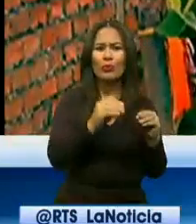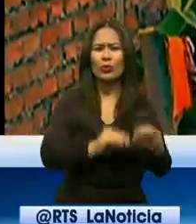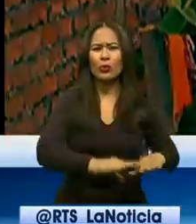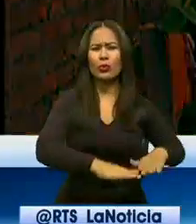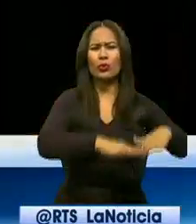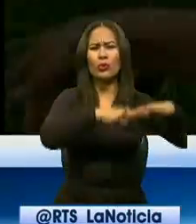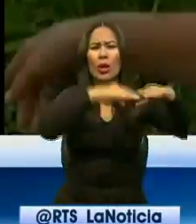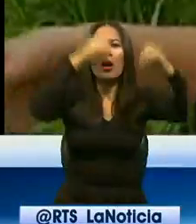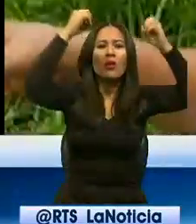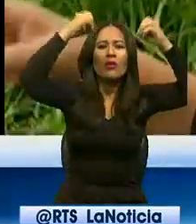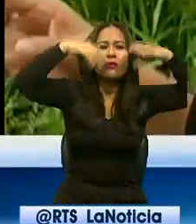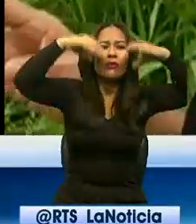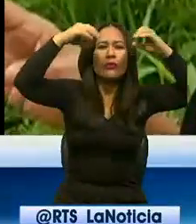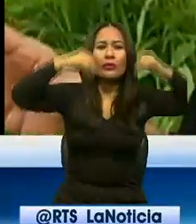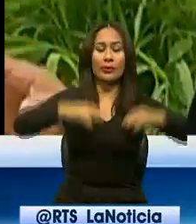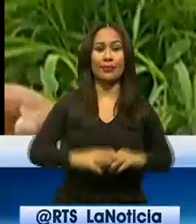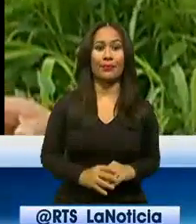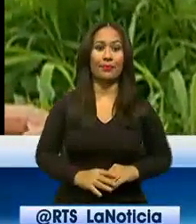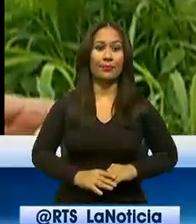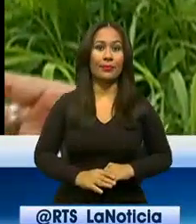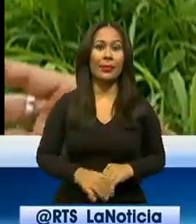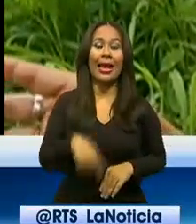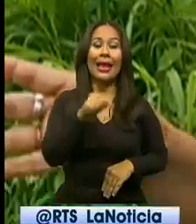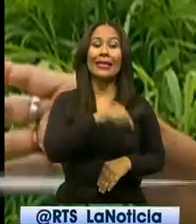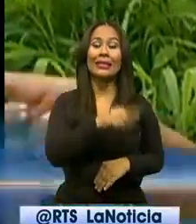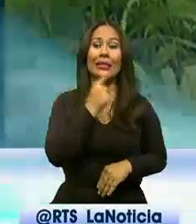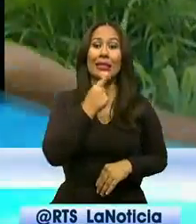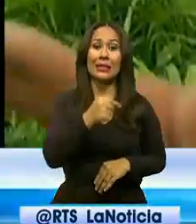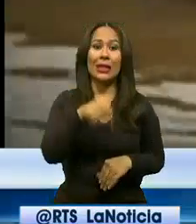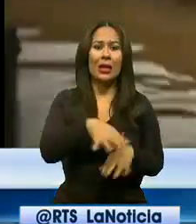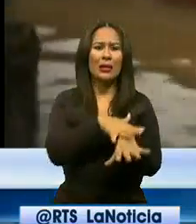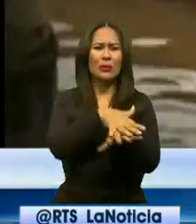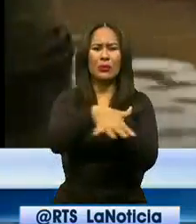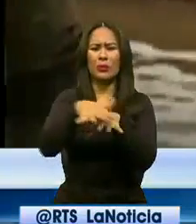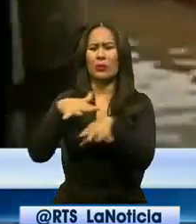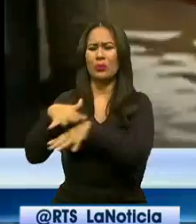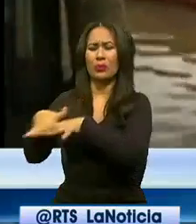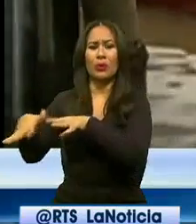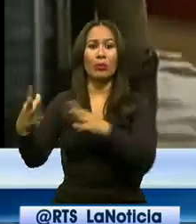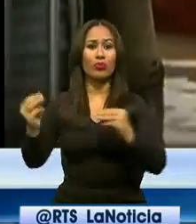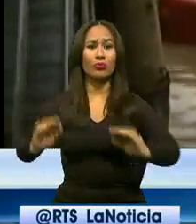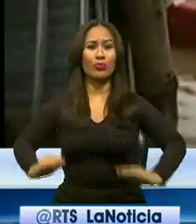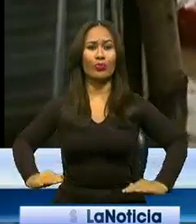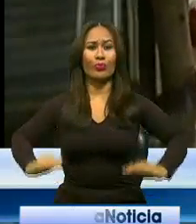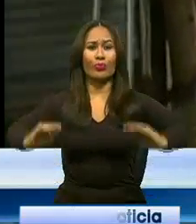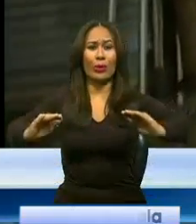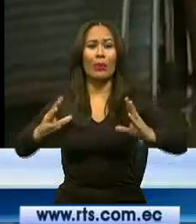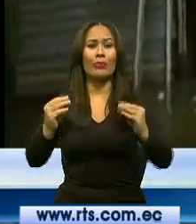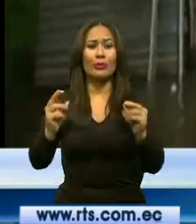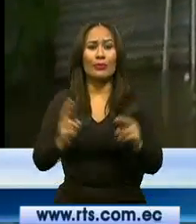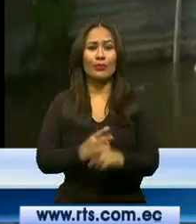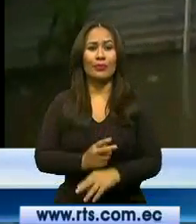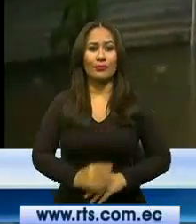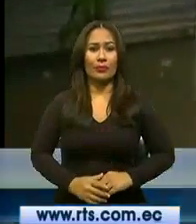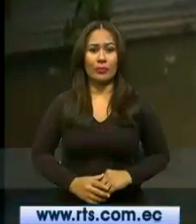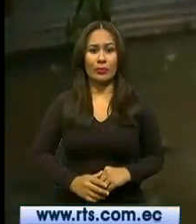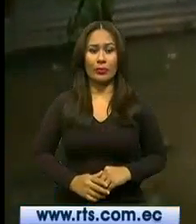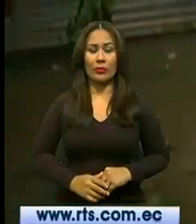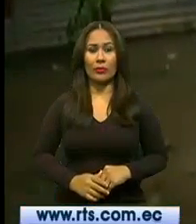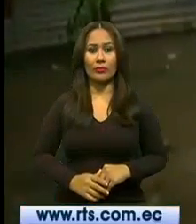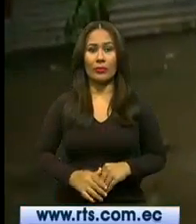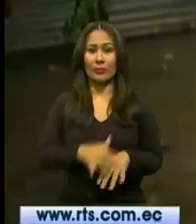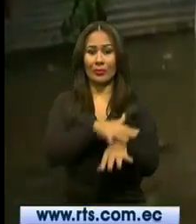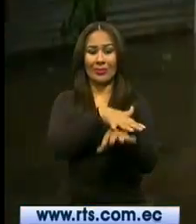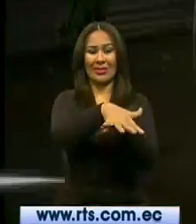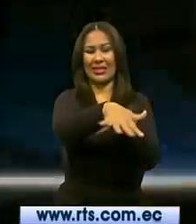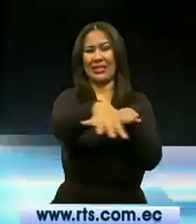fuerte invierno. Pues mejor dicho que esta ciudadela está entre ríos, porque este río sale del río principal y corre y desemboca